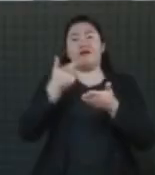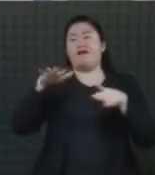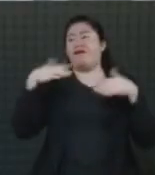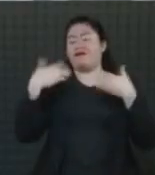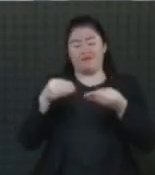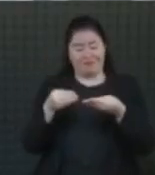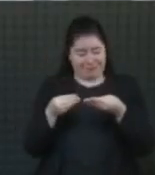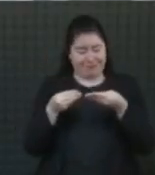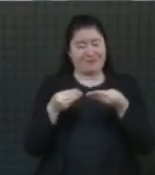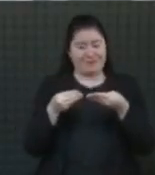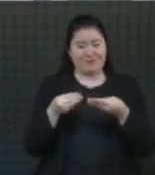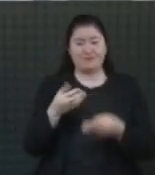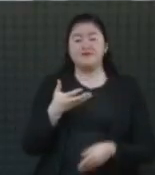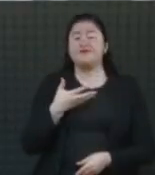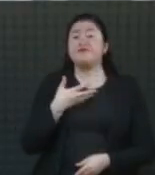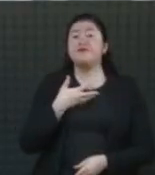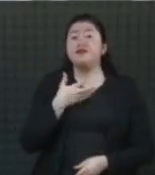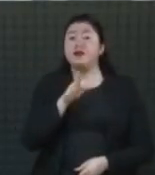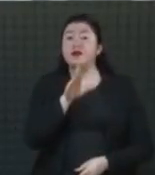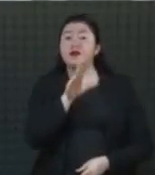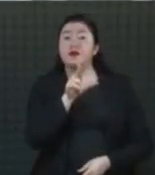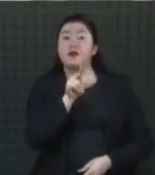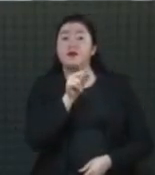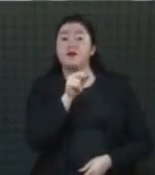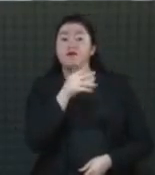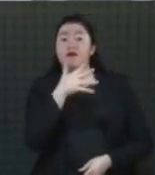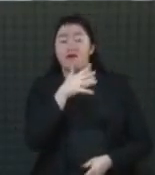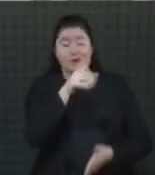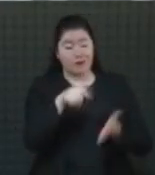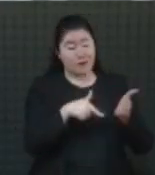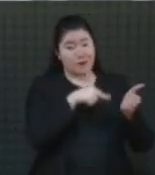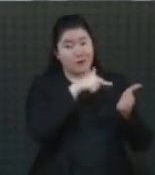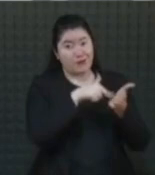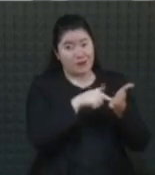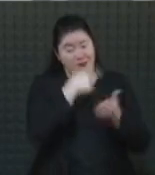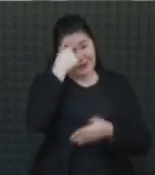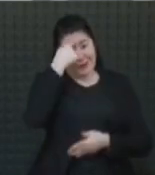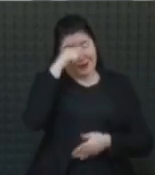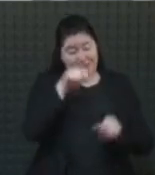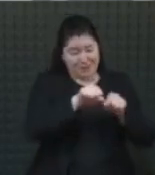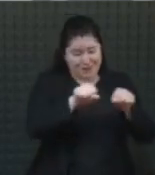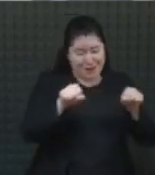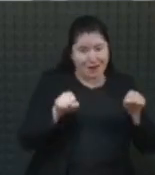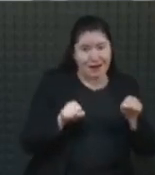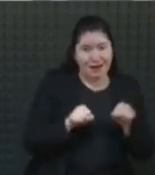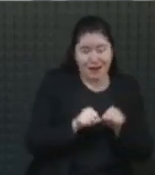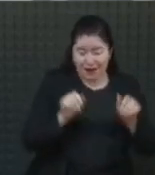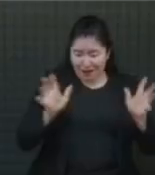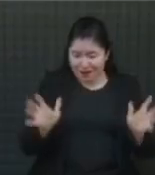Aquí hay 85 salas de lectura del Programa Nacional Salas de Lectura.